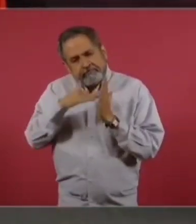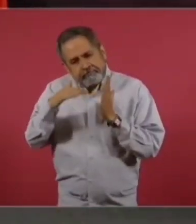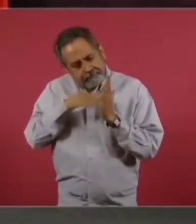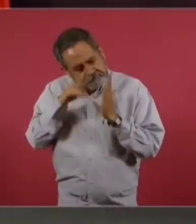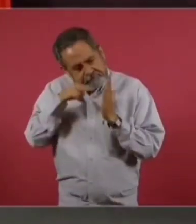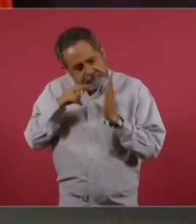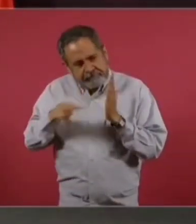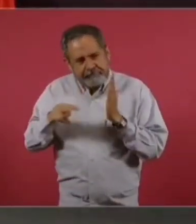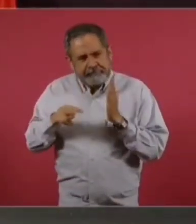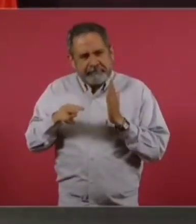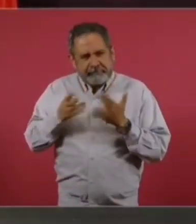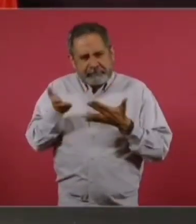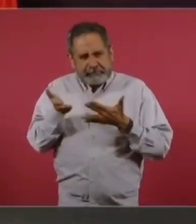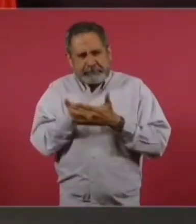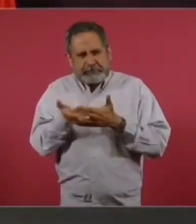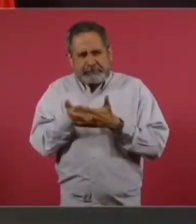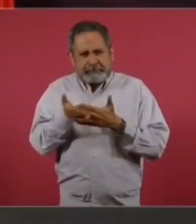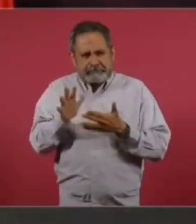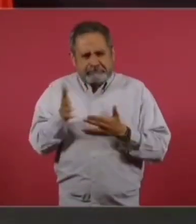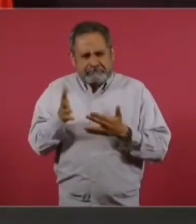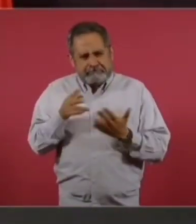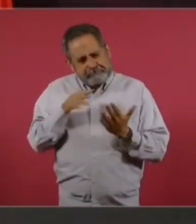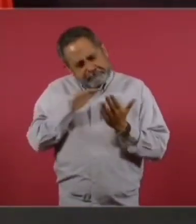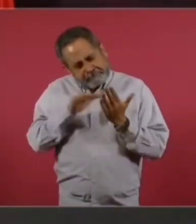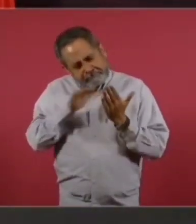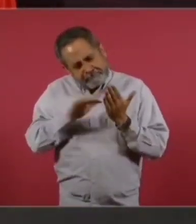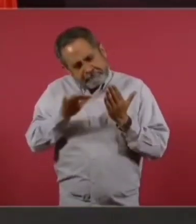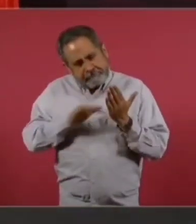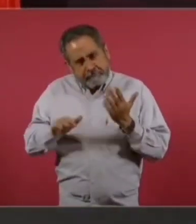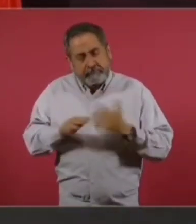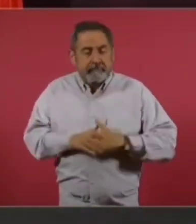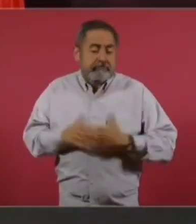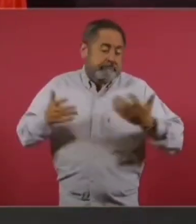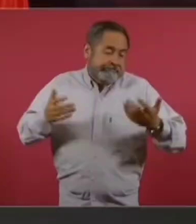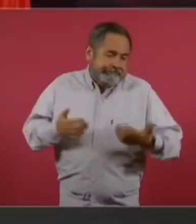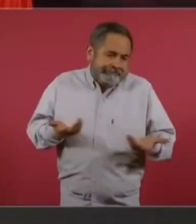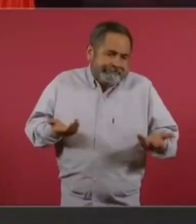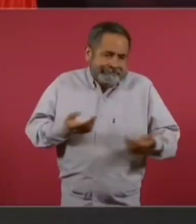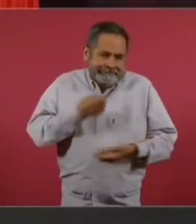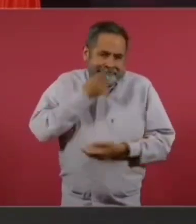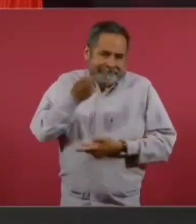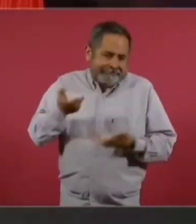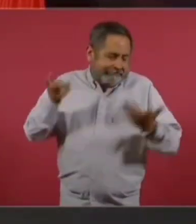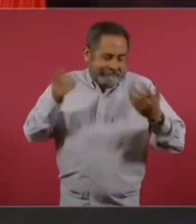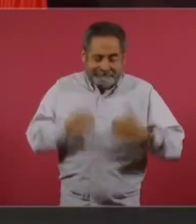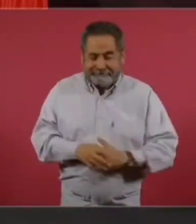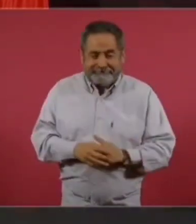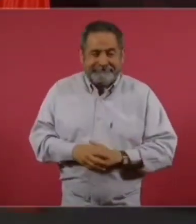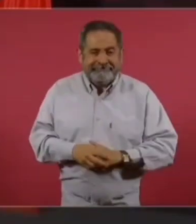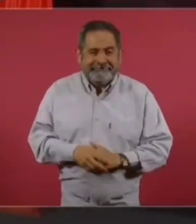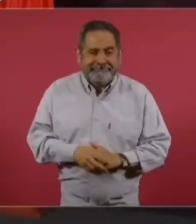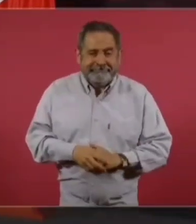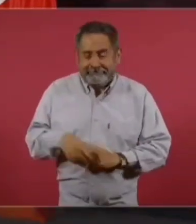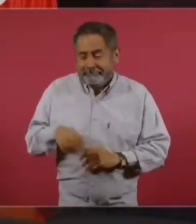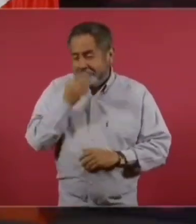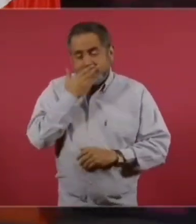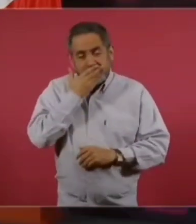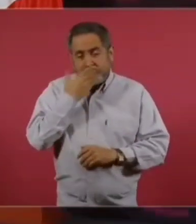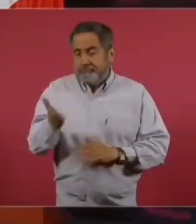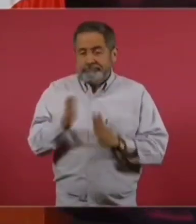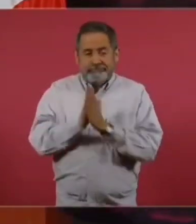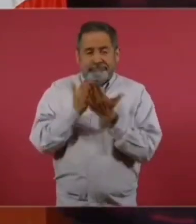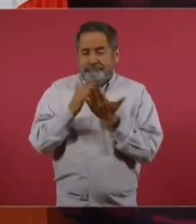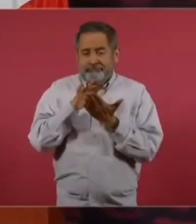ya voy por la mitad. ¿Qué les puedo decir? Pues es un buen